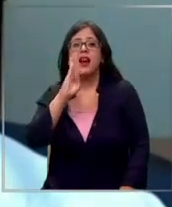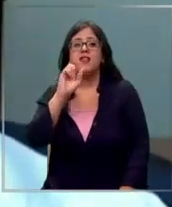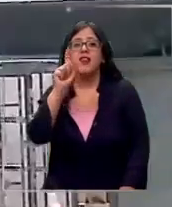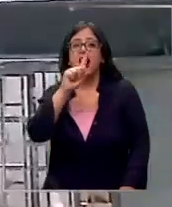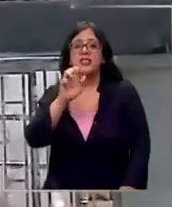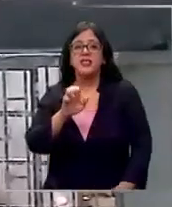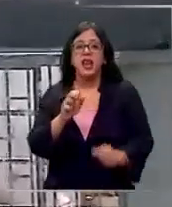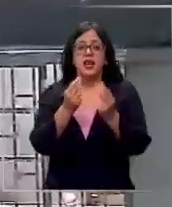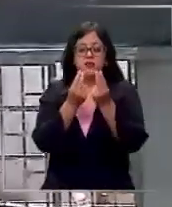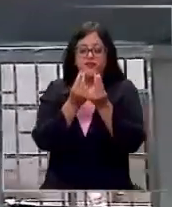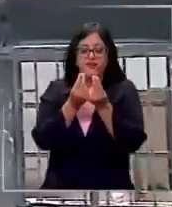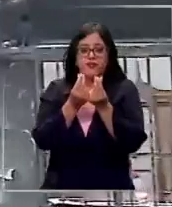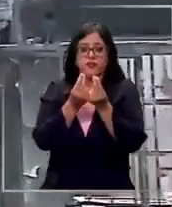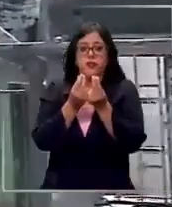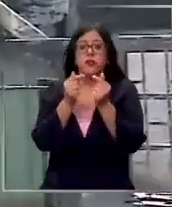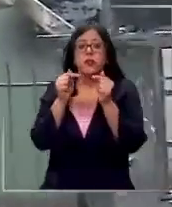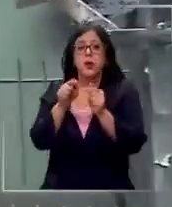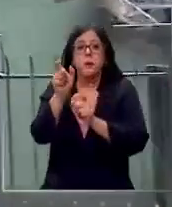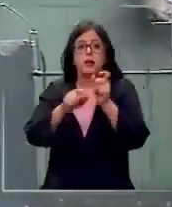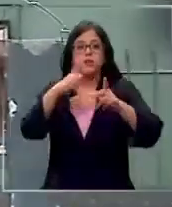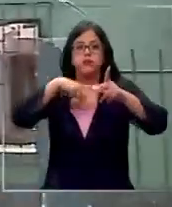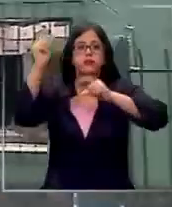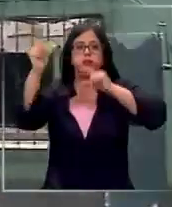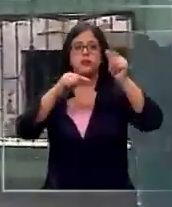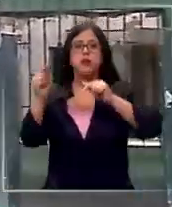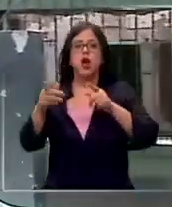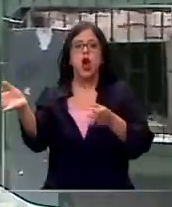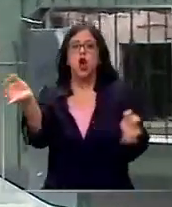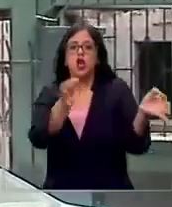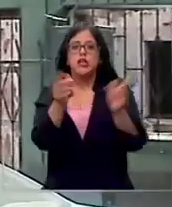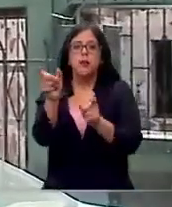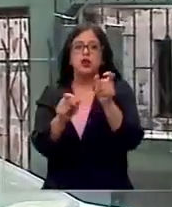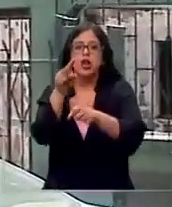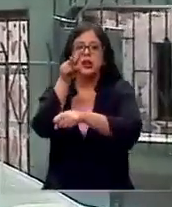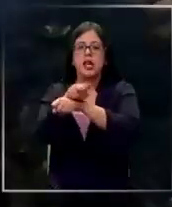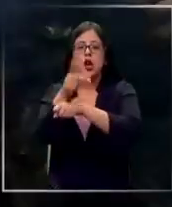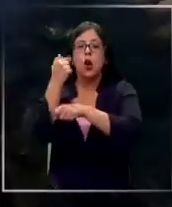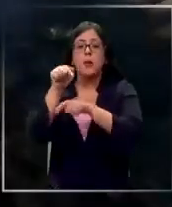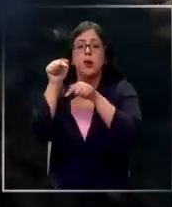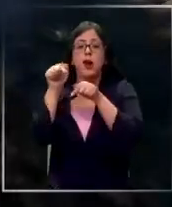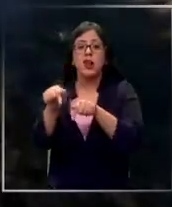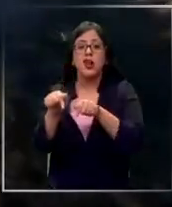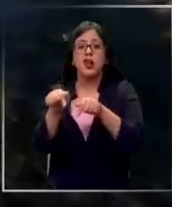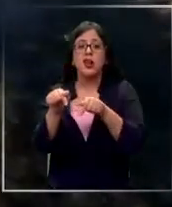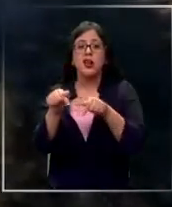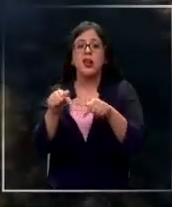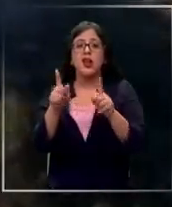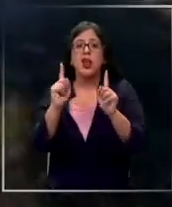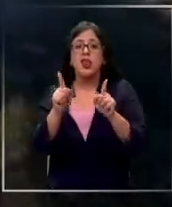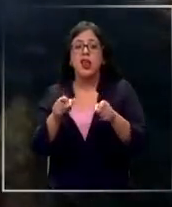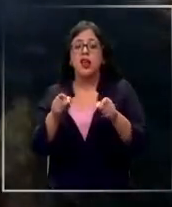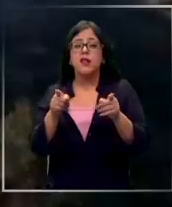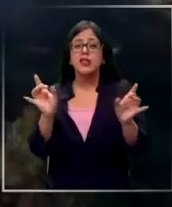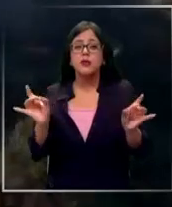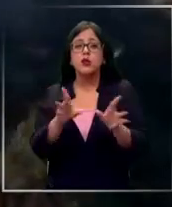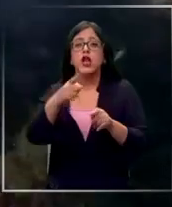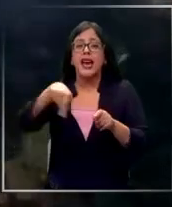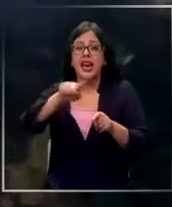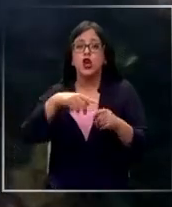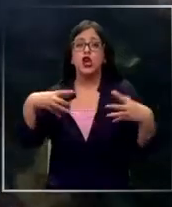de aluminio. Desconocidos que habrían escapado del lugar según la versión de testigos, pero sobre quienes aún se debe determinar si